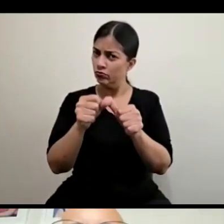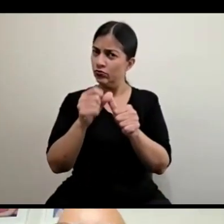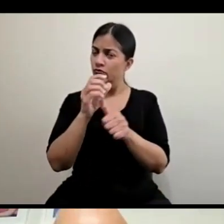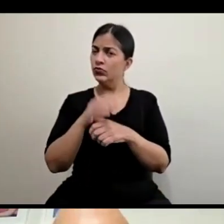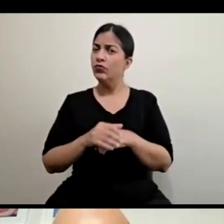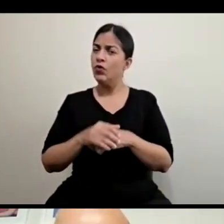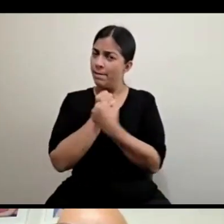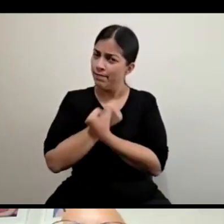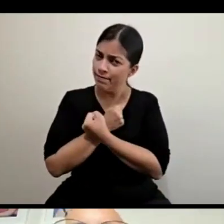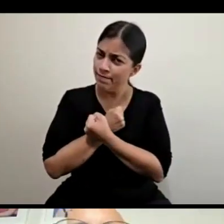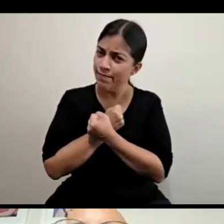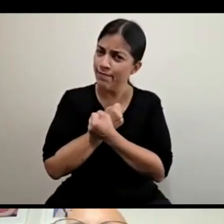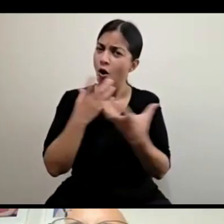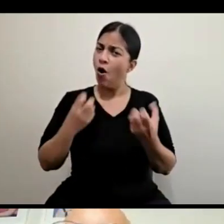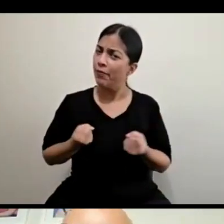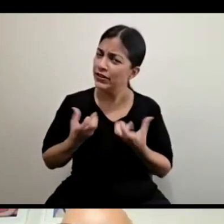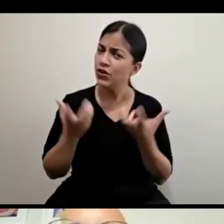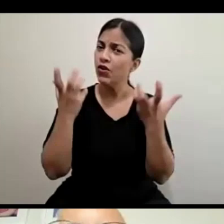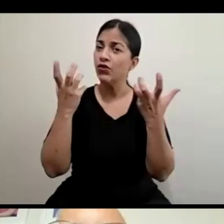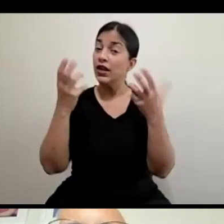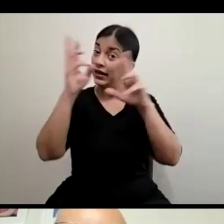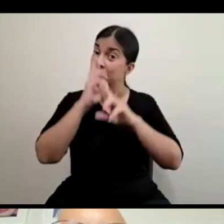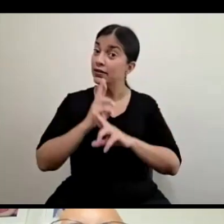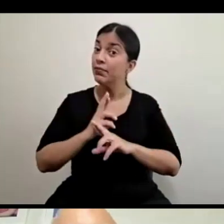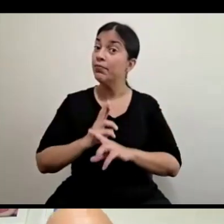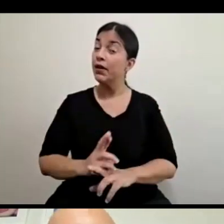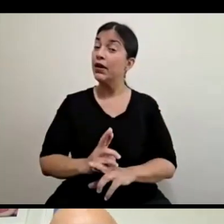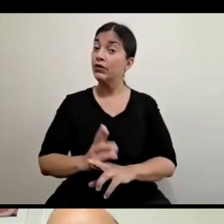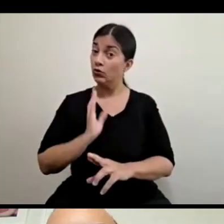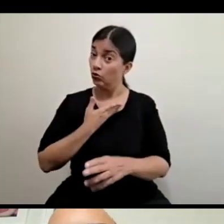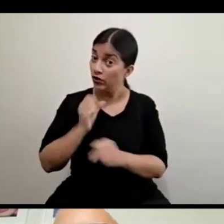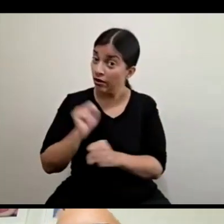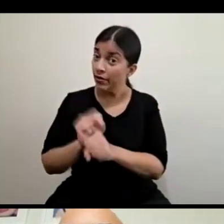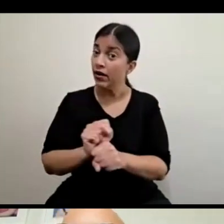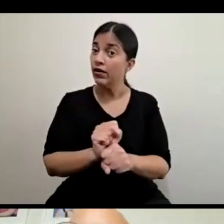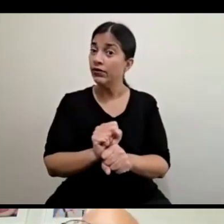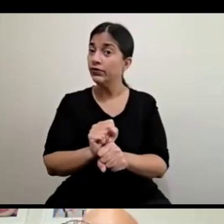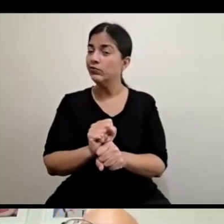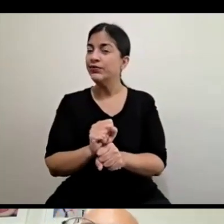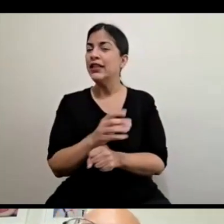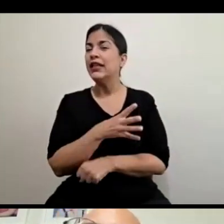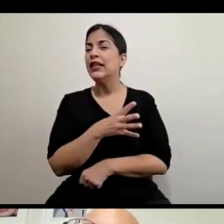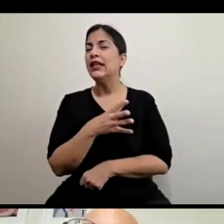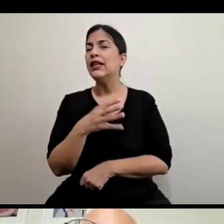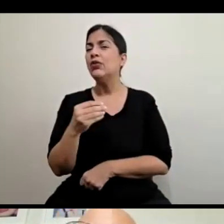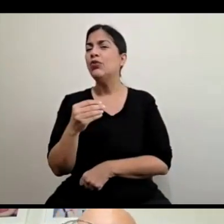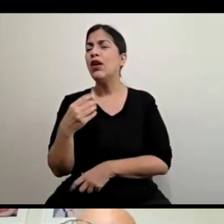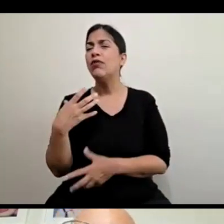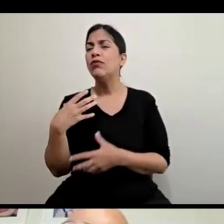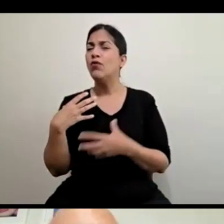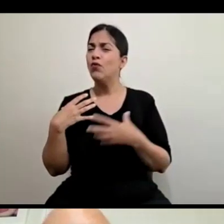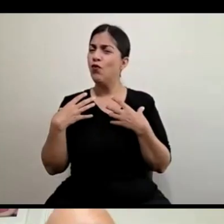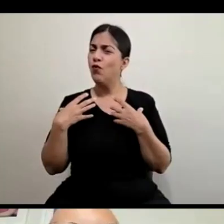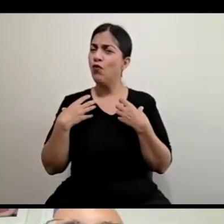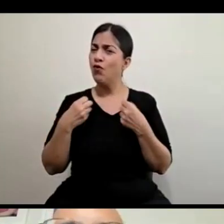con pasión, con respeto a lo que hacemos y con una fuerza